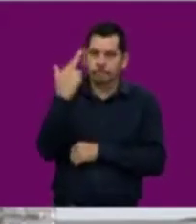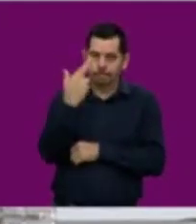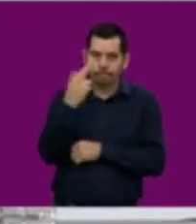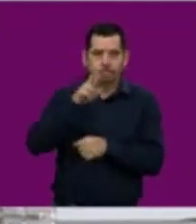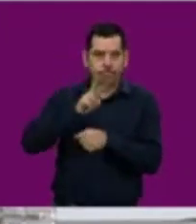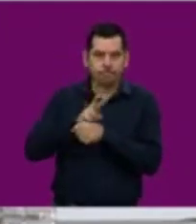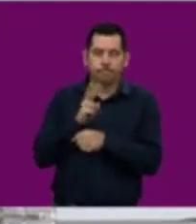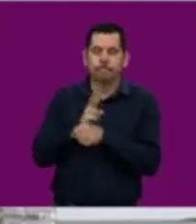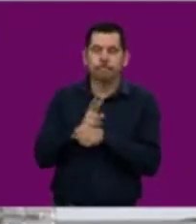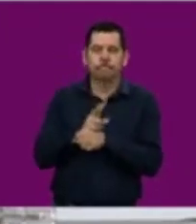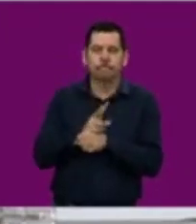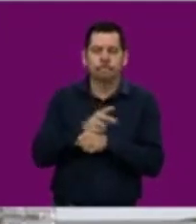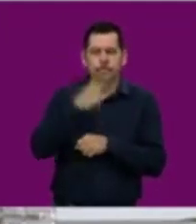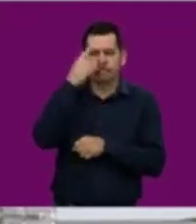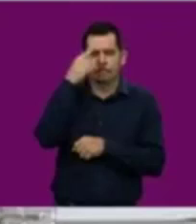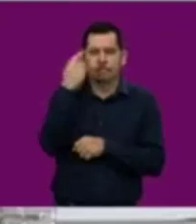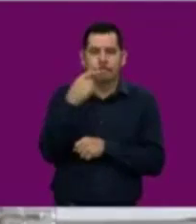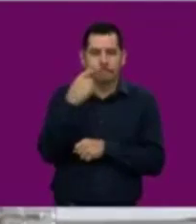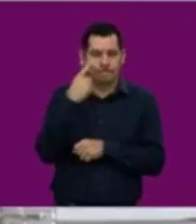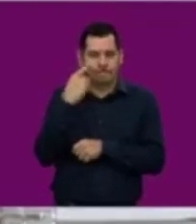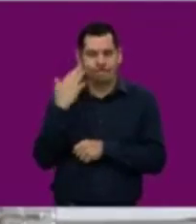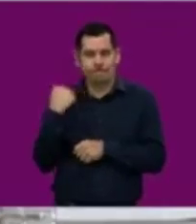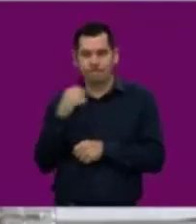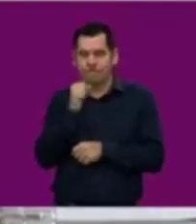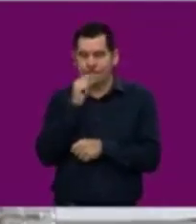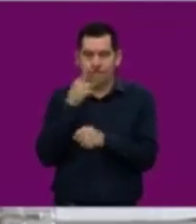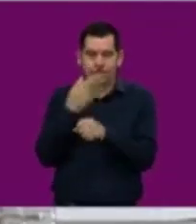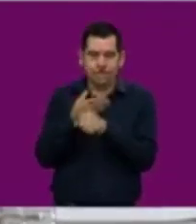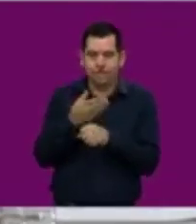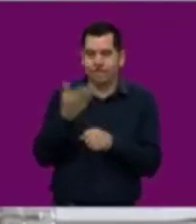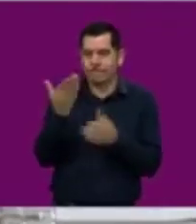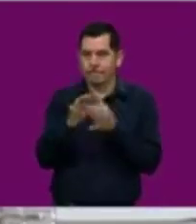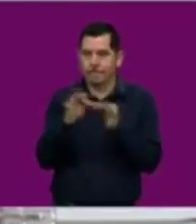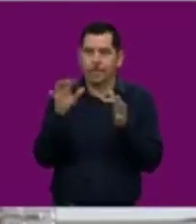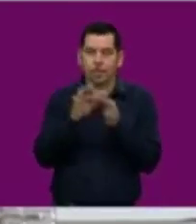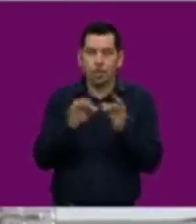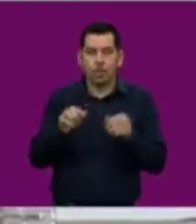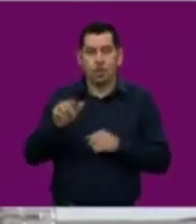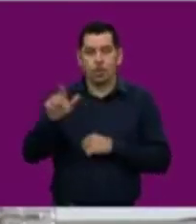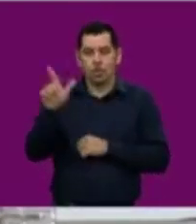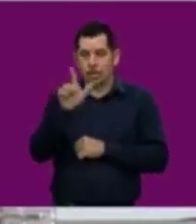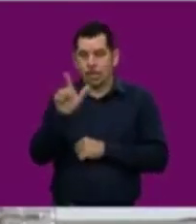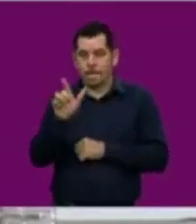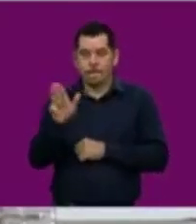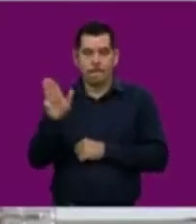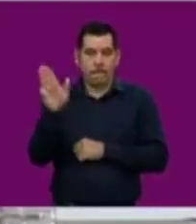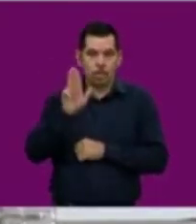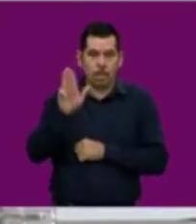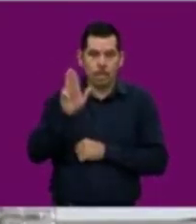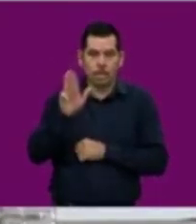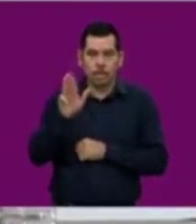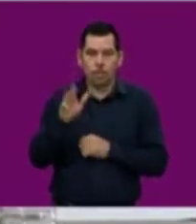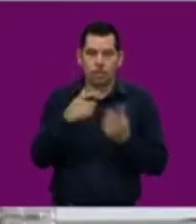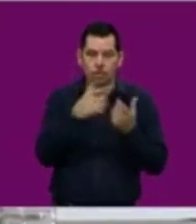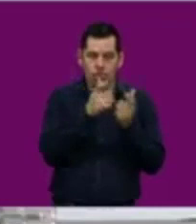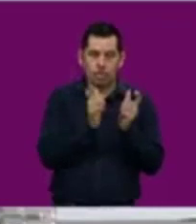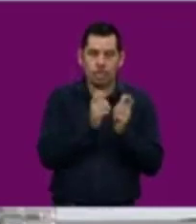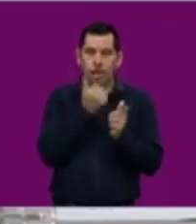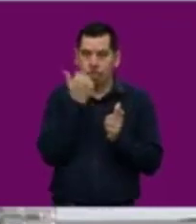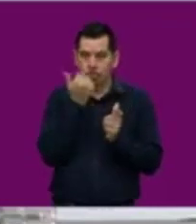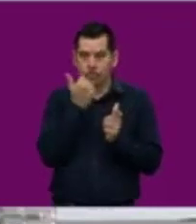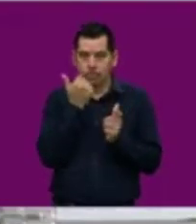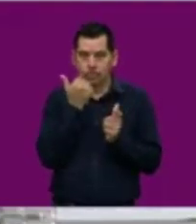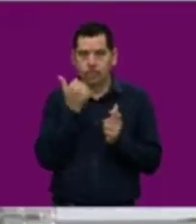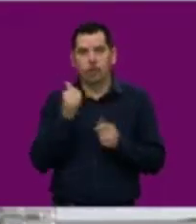lunes y miércoles una parte y martes y jueves otra parte pero ojo el día viernes